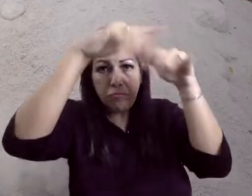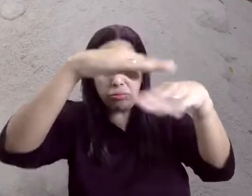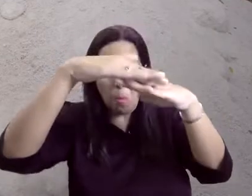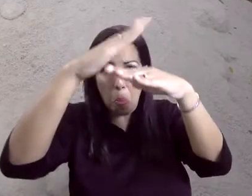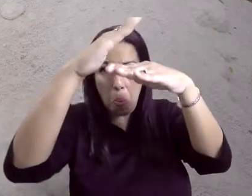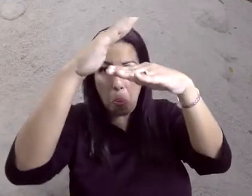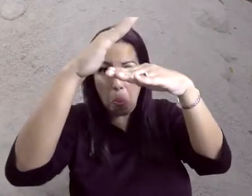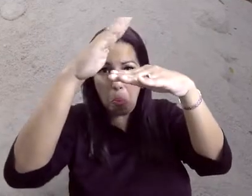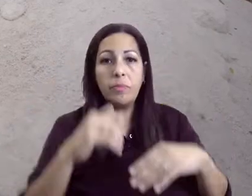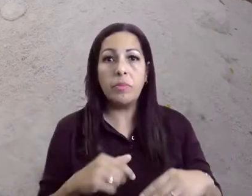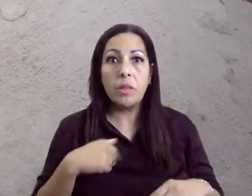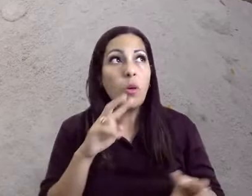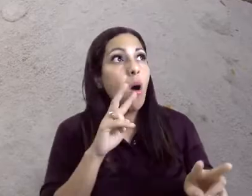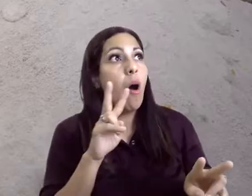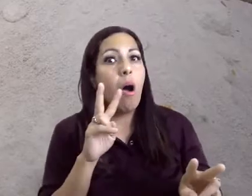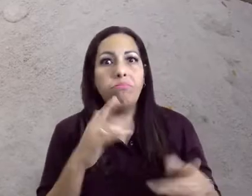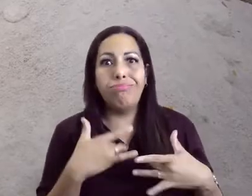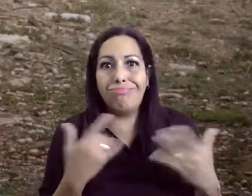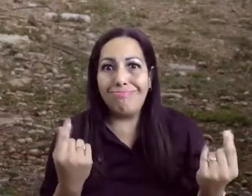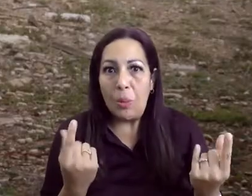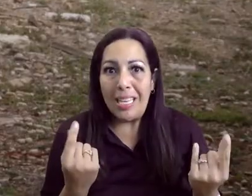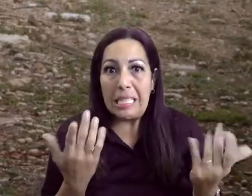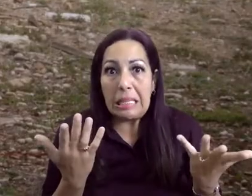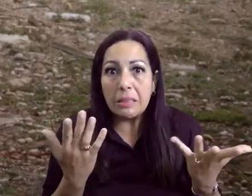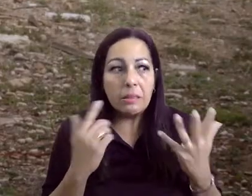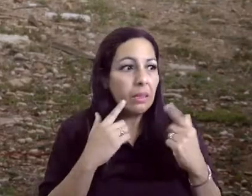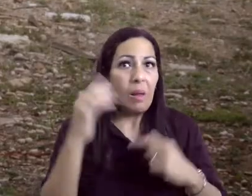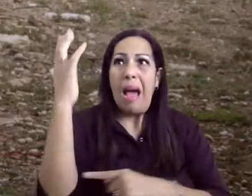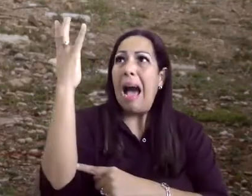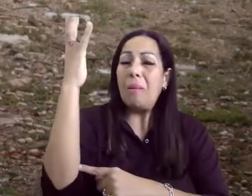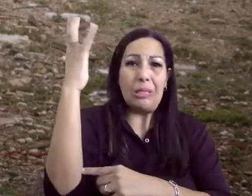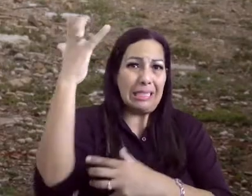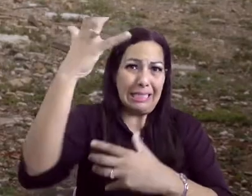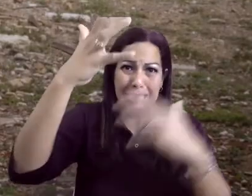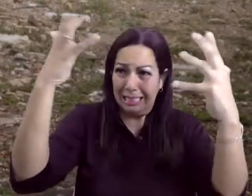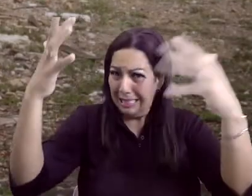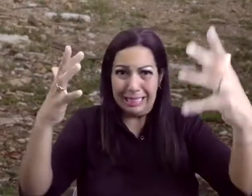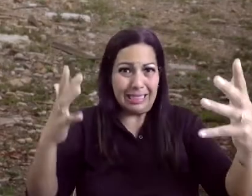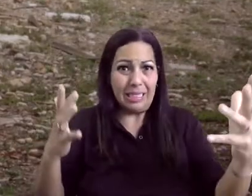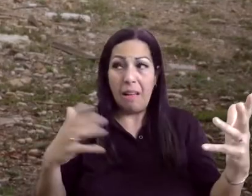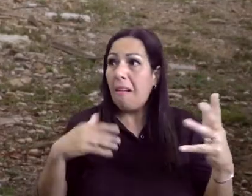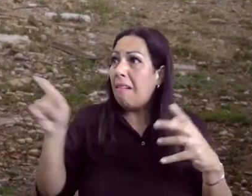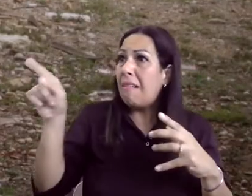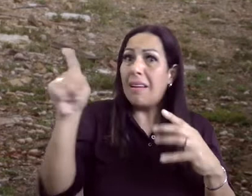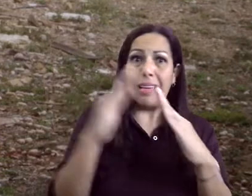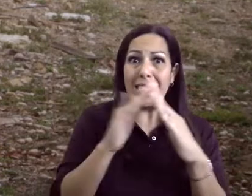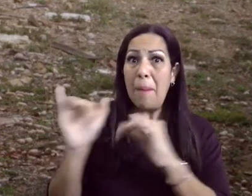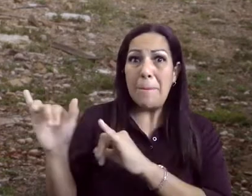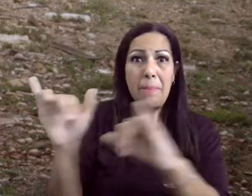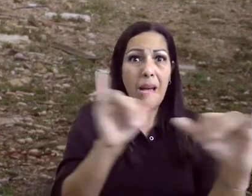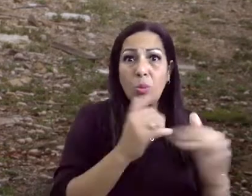se levantó a llover es a eso ayuda media horas que yo hago y los árboles los civiles viajeros de la vecindad